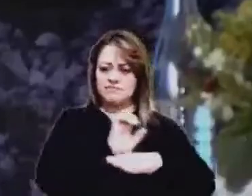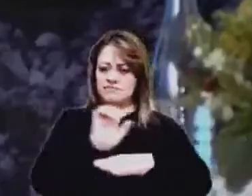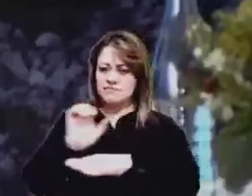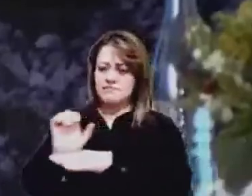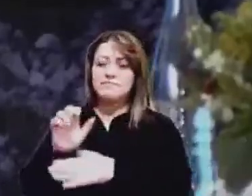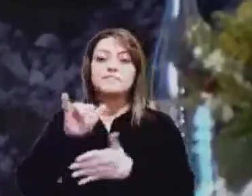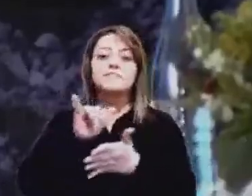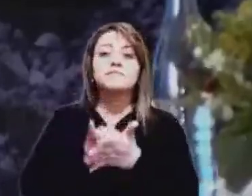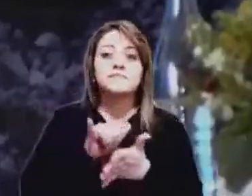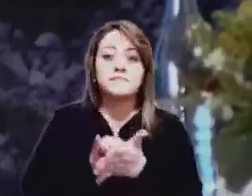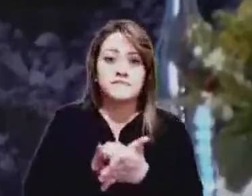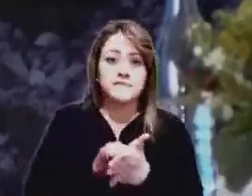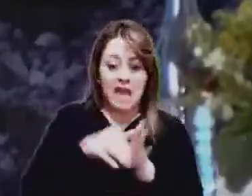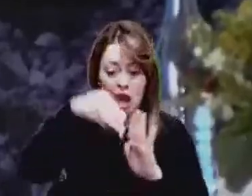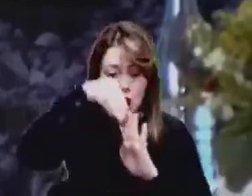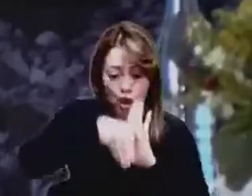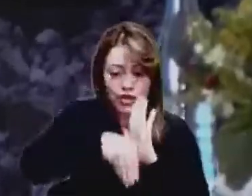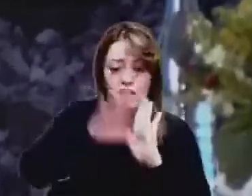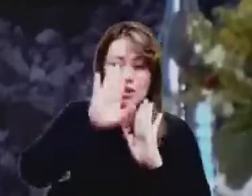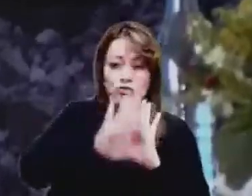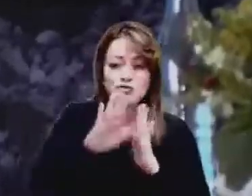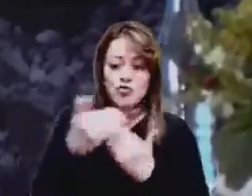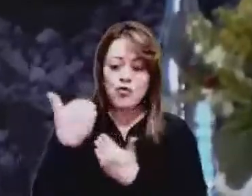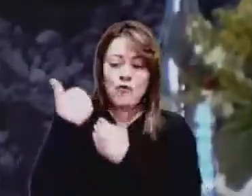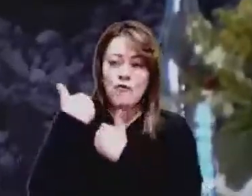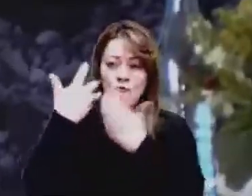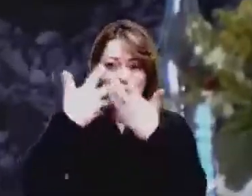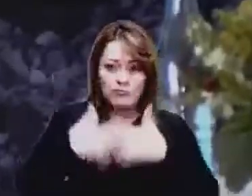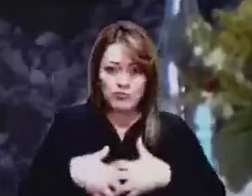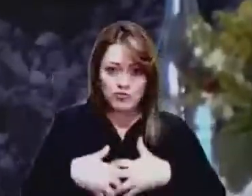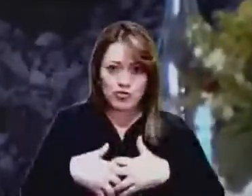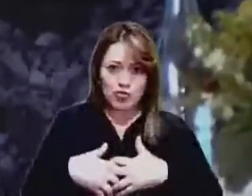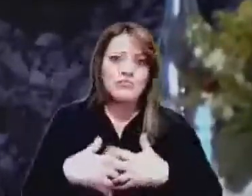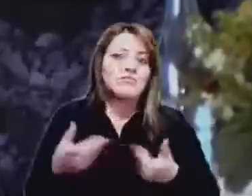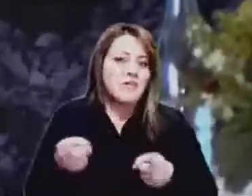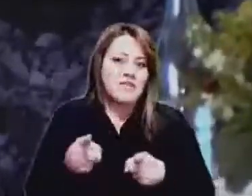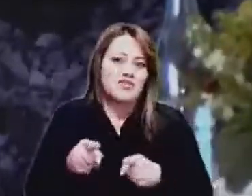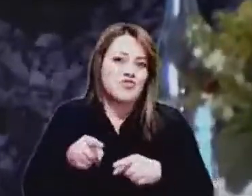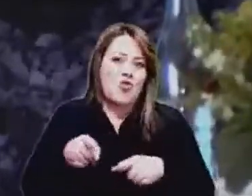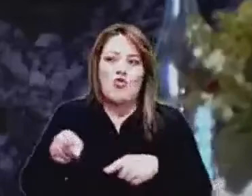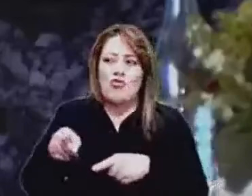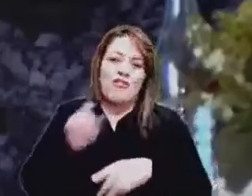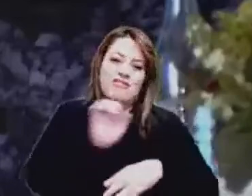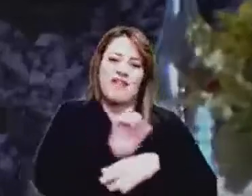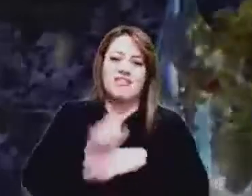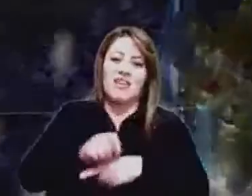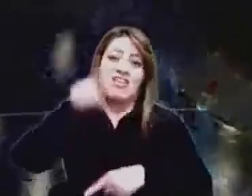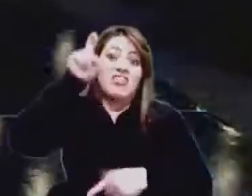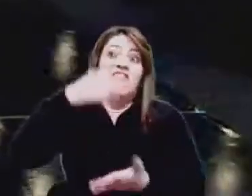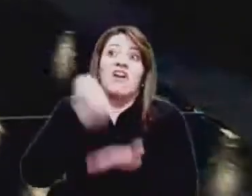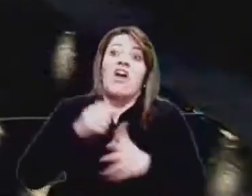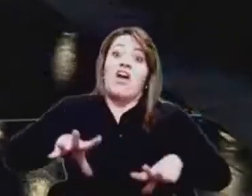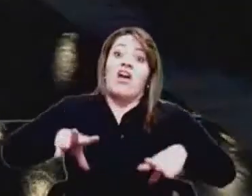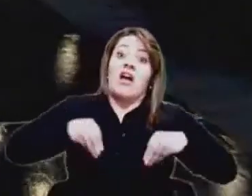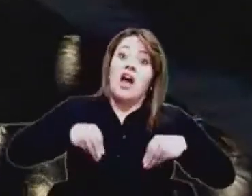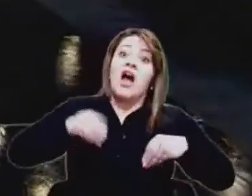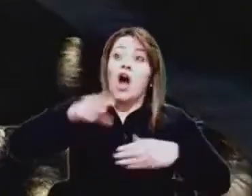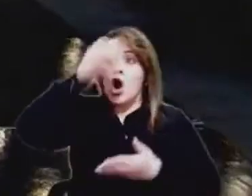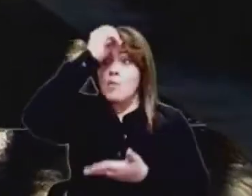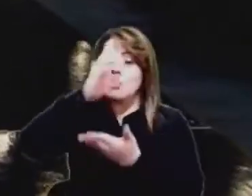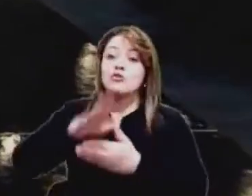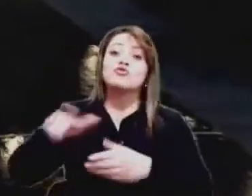contenido de la función como en el tema de no obligatoria tiene diferencias por lo menos en los conceptos